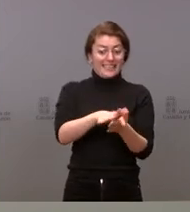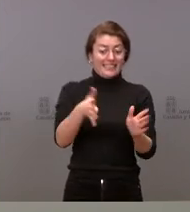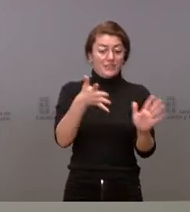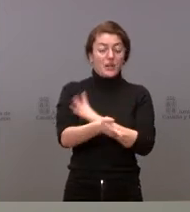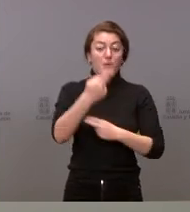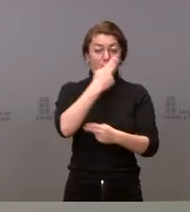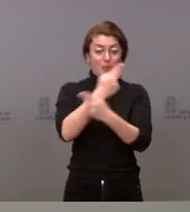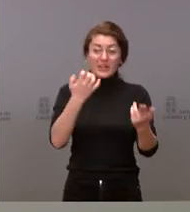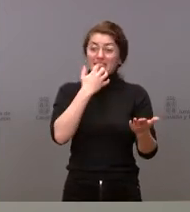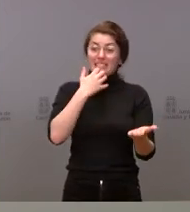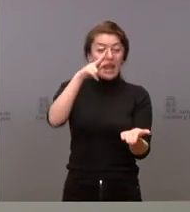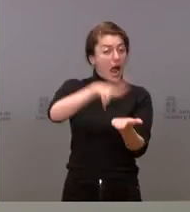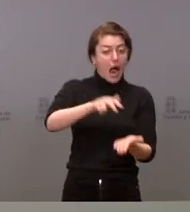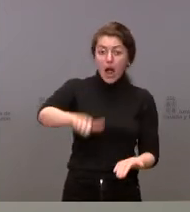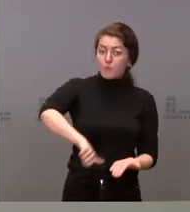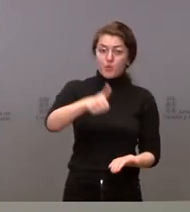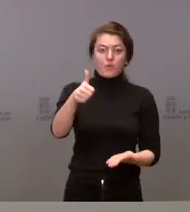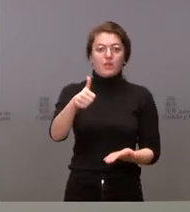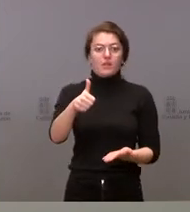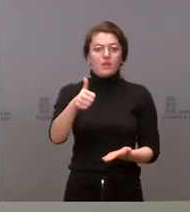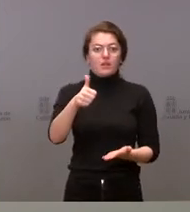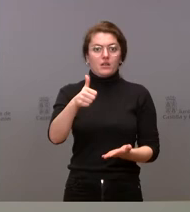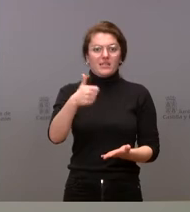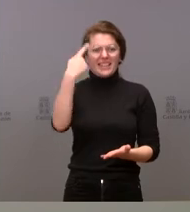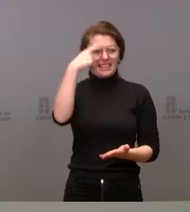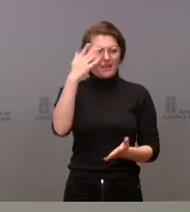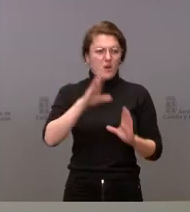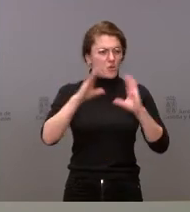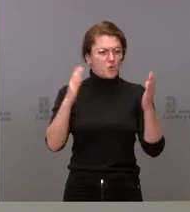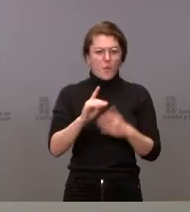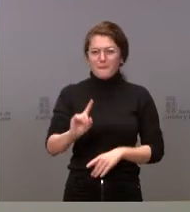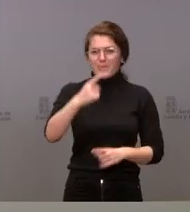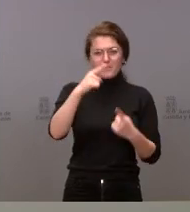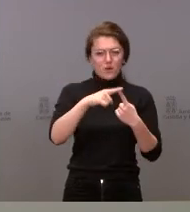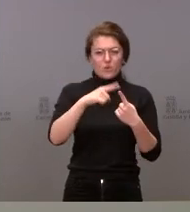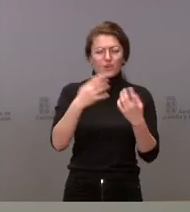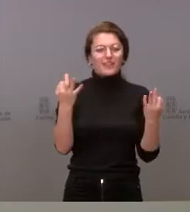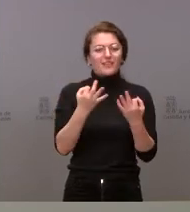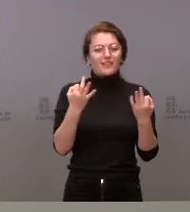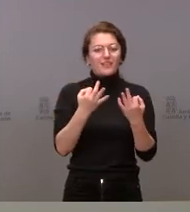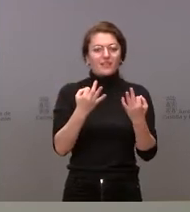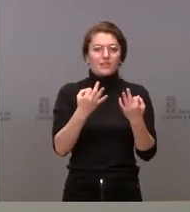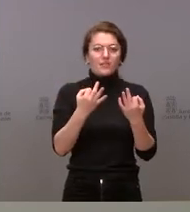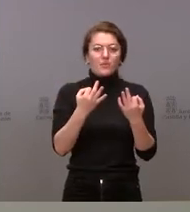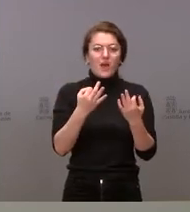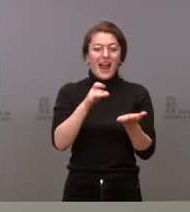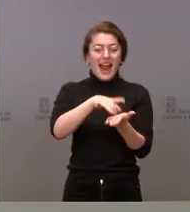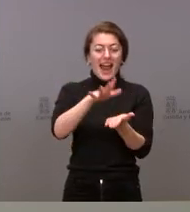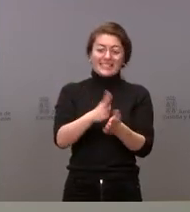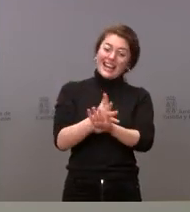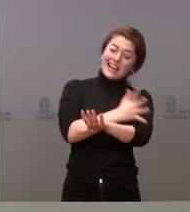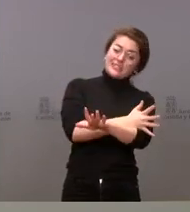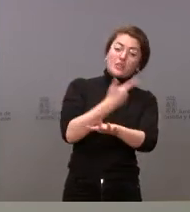y como saben ustedes el primer punto del orden del día de cualquier reunión es lectura y aprobación si procede del acta anterior no hemos procedido a tener